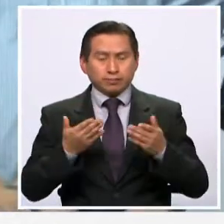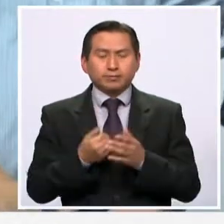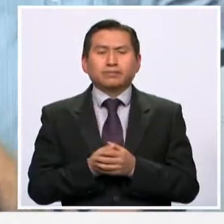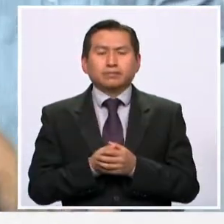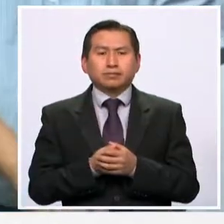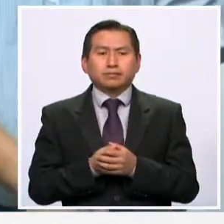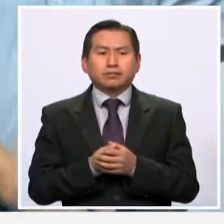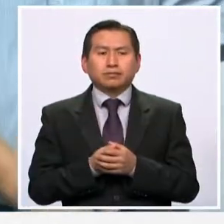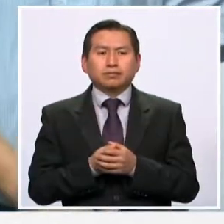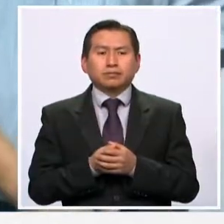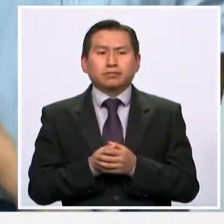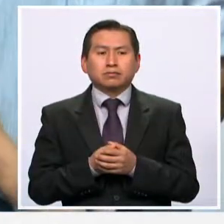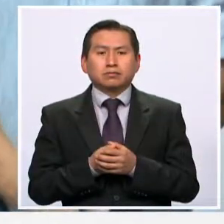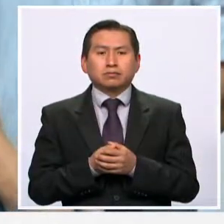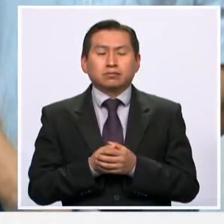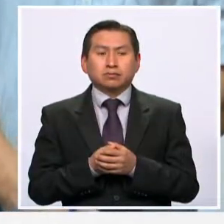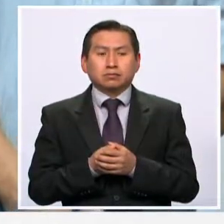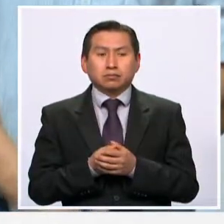que este fallecimiento